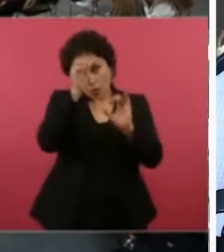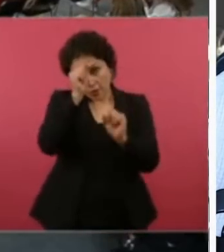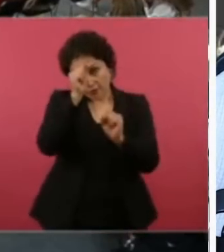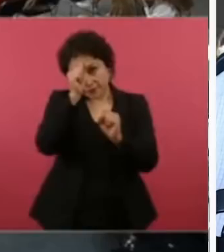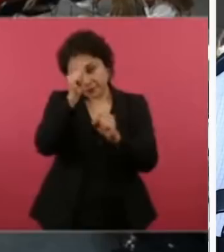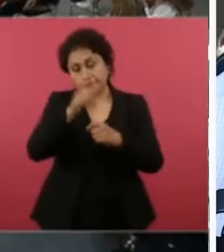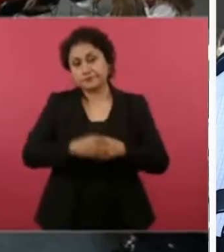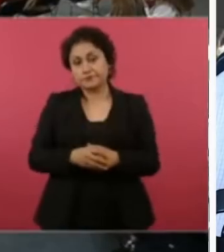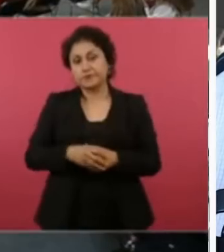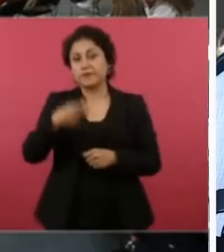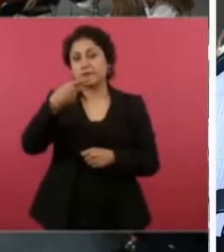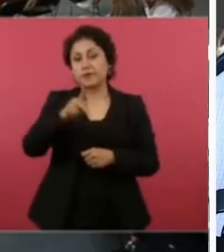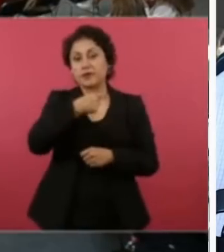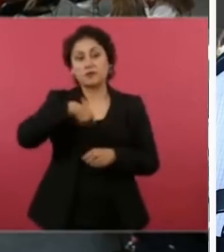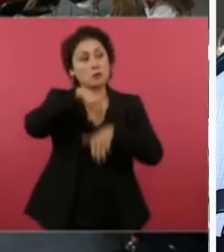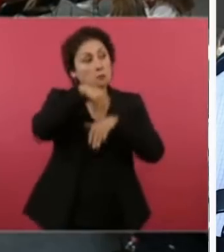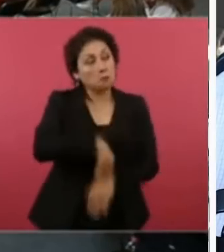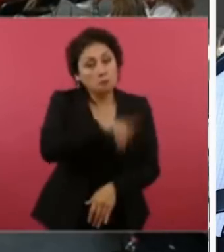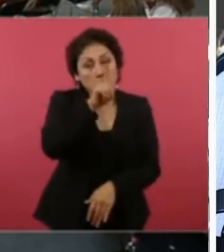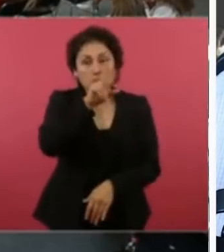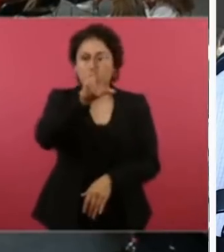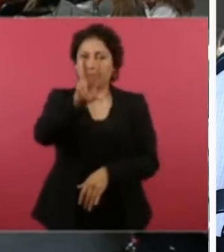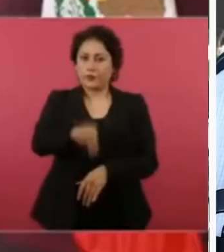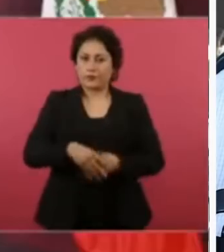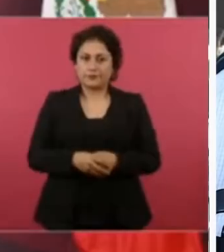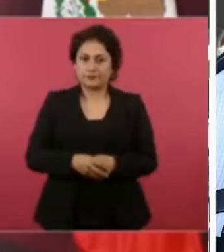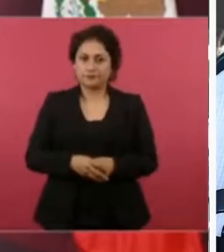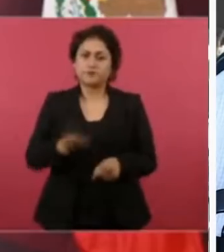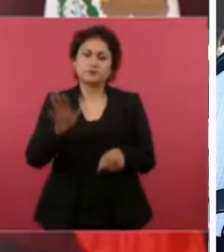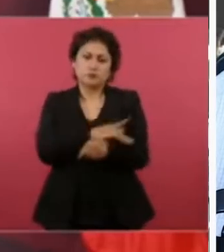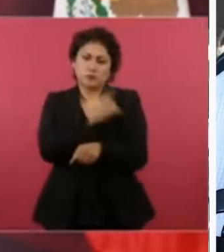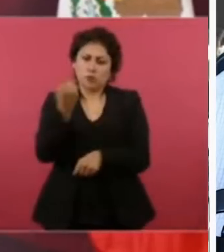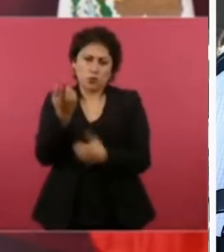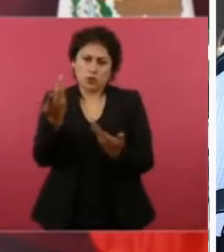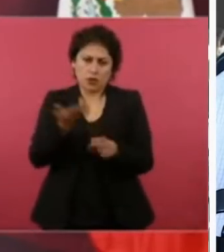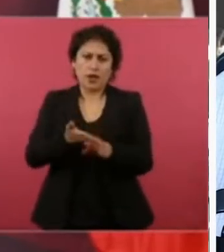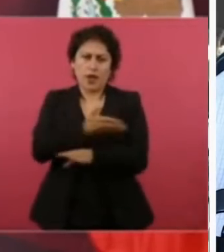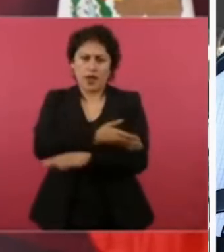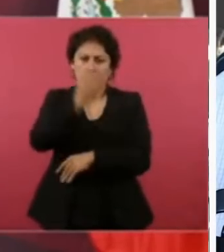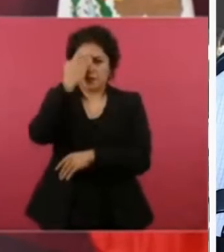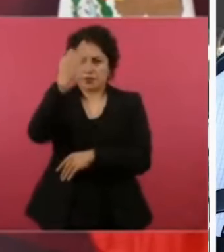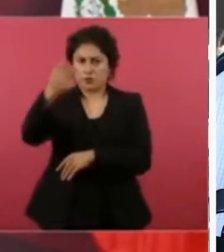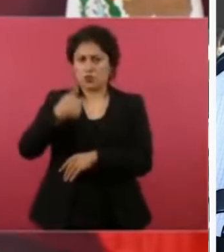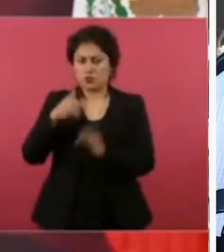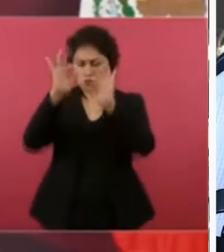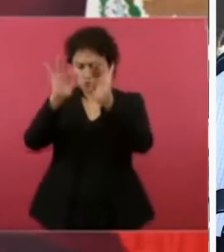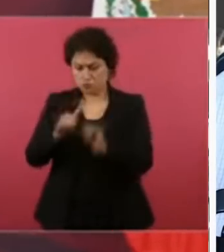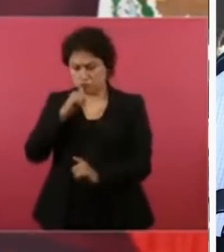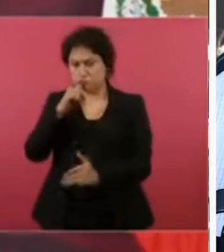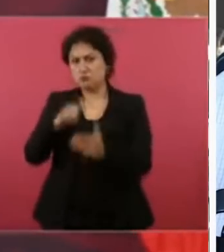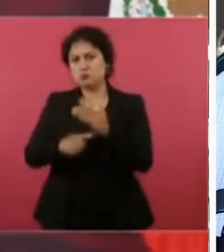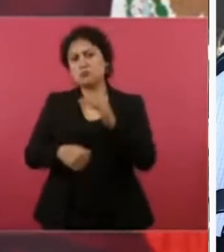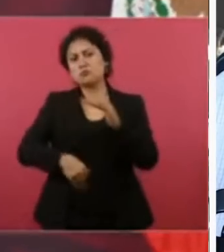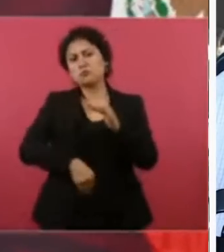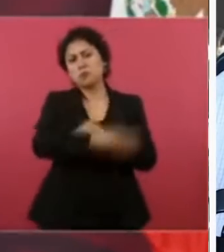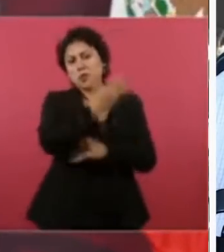sin someternos, porque yo le envié una carta que hice pública